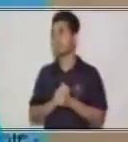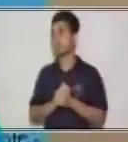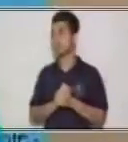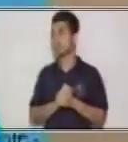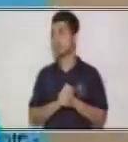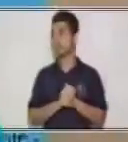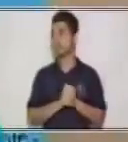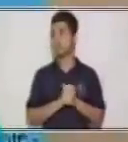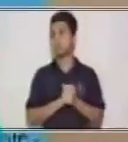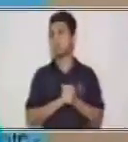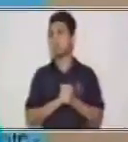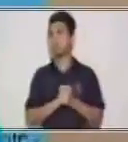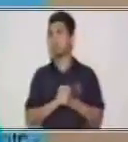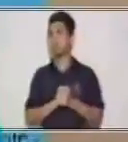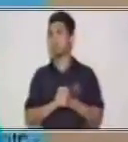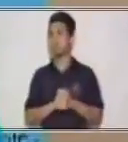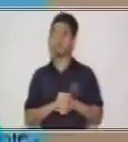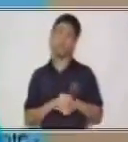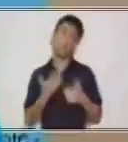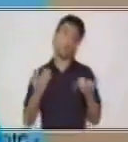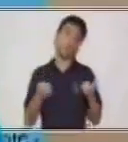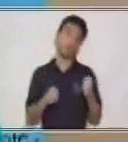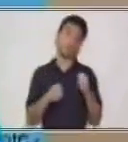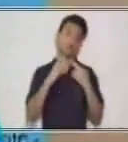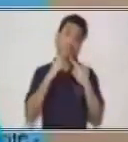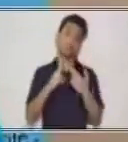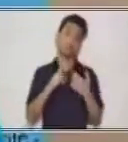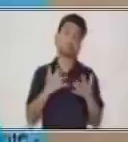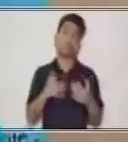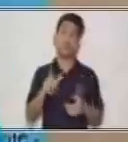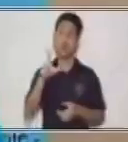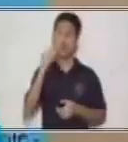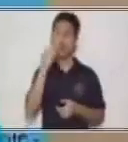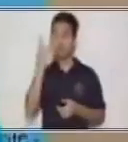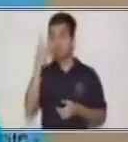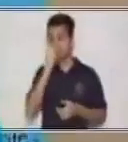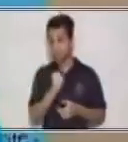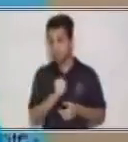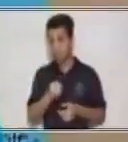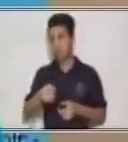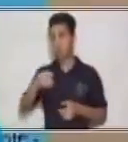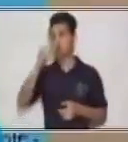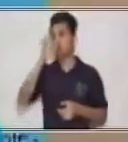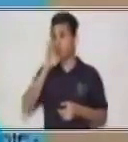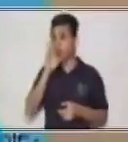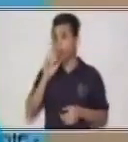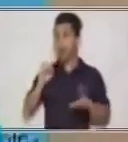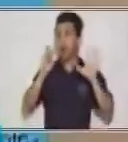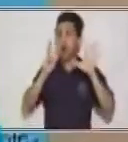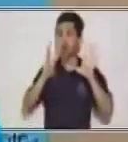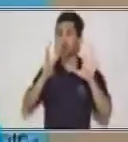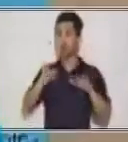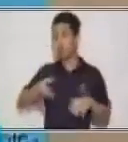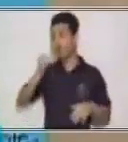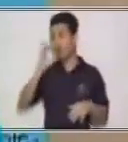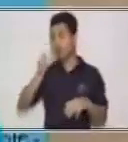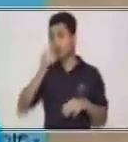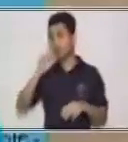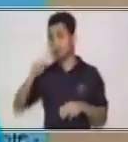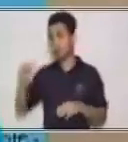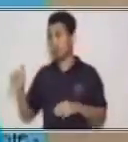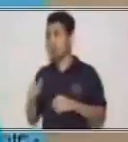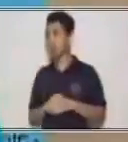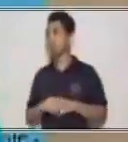Entonces, Luis toma 8 vasos. Es muy importante que cuando hagamos